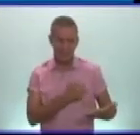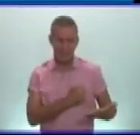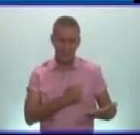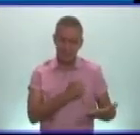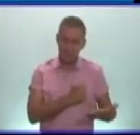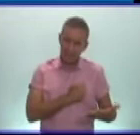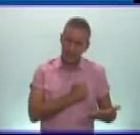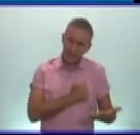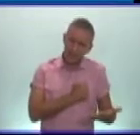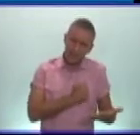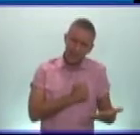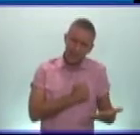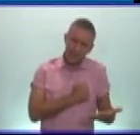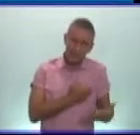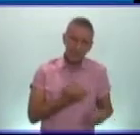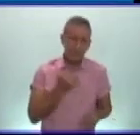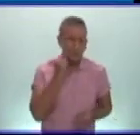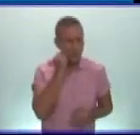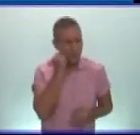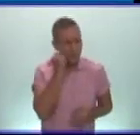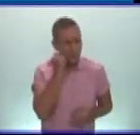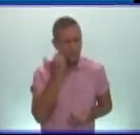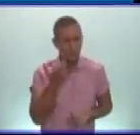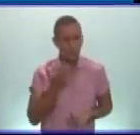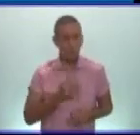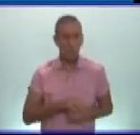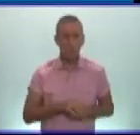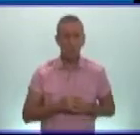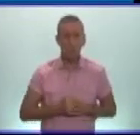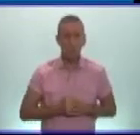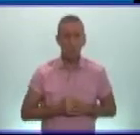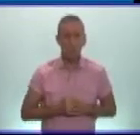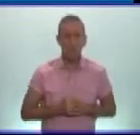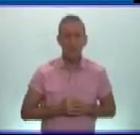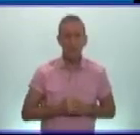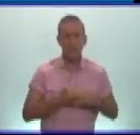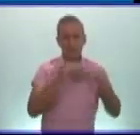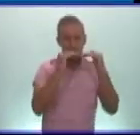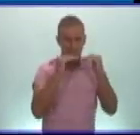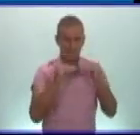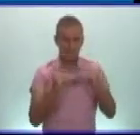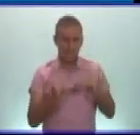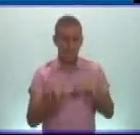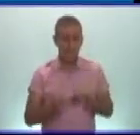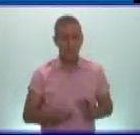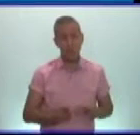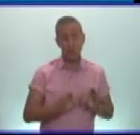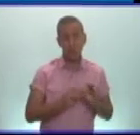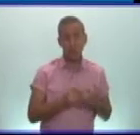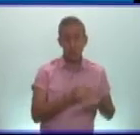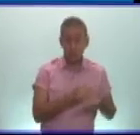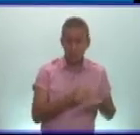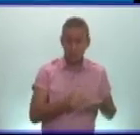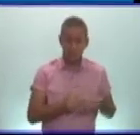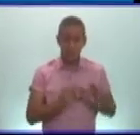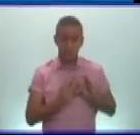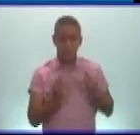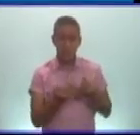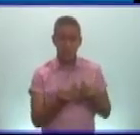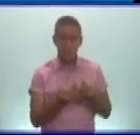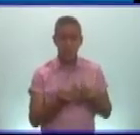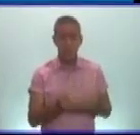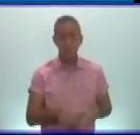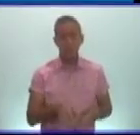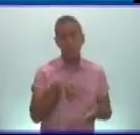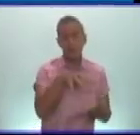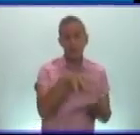conocer, a recordar la estructura de la carta familiar. Lugar seguido de la coma y la fecha.